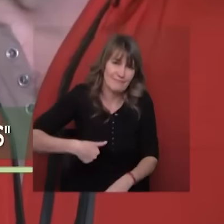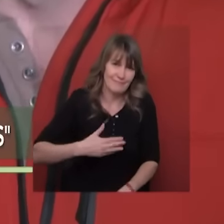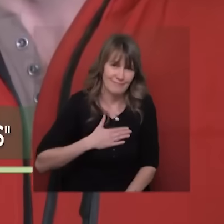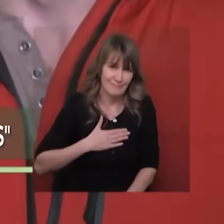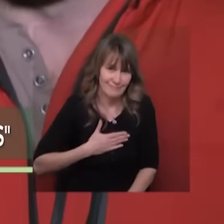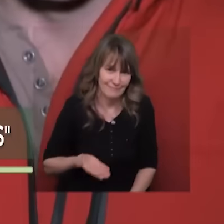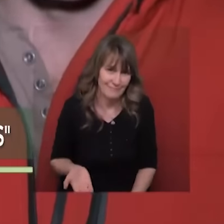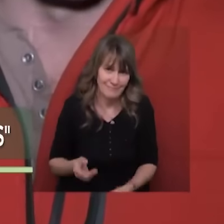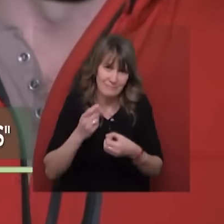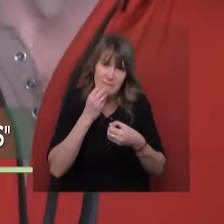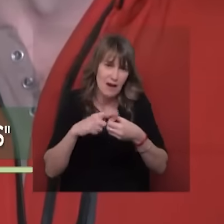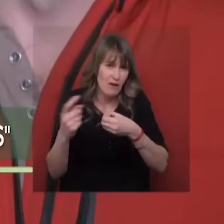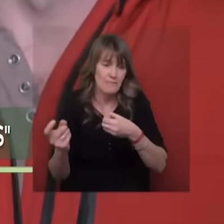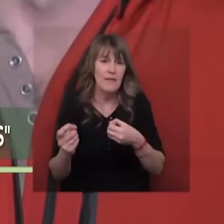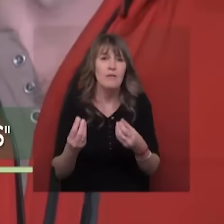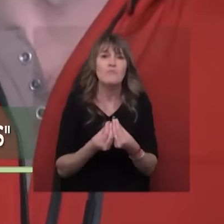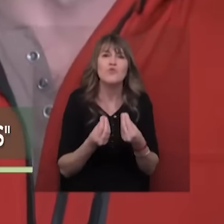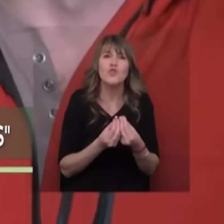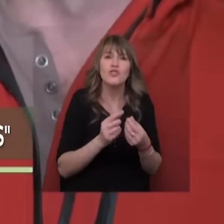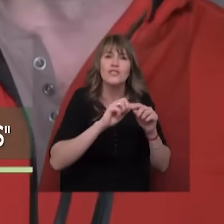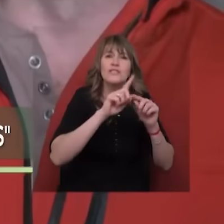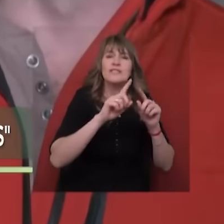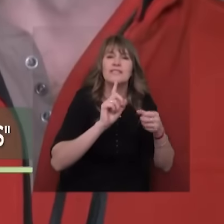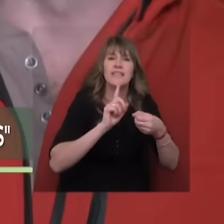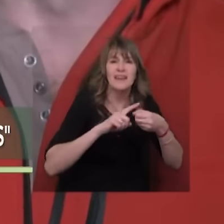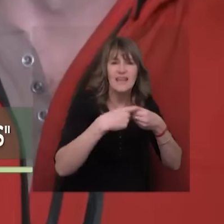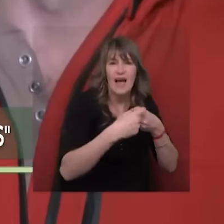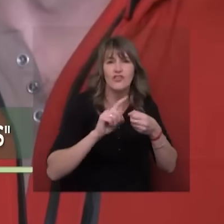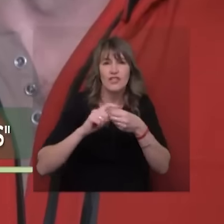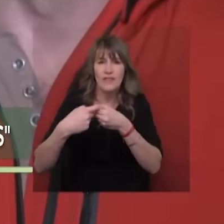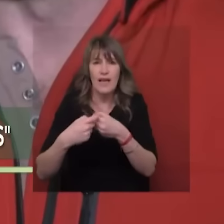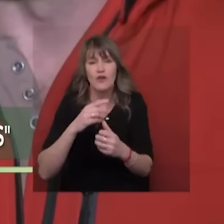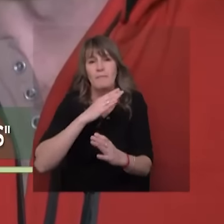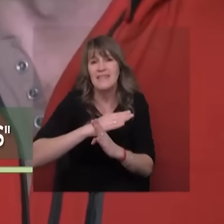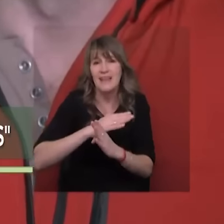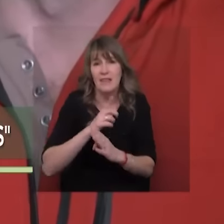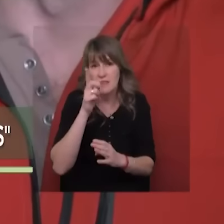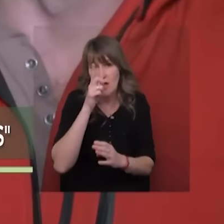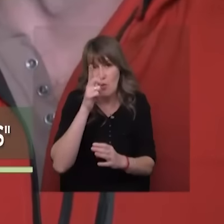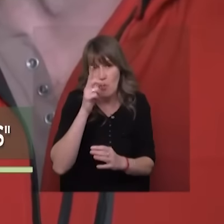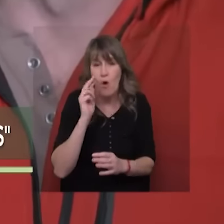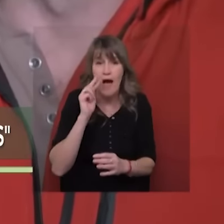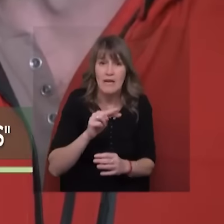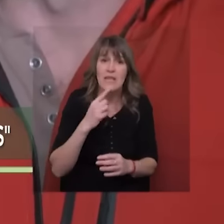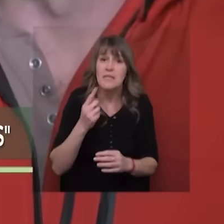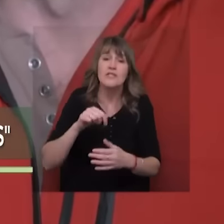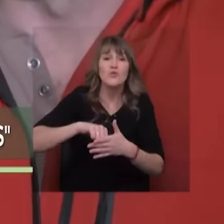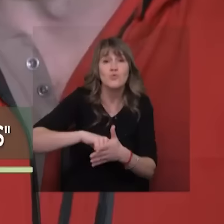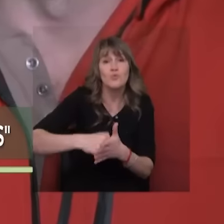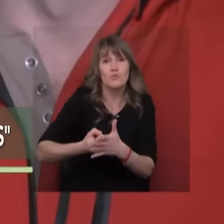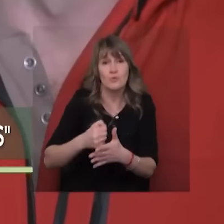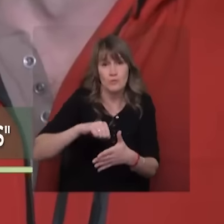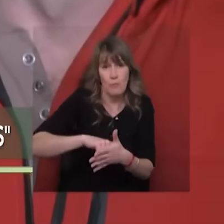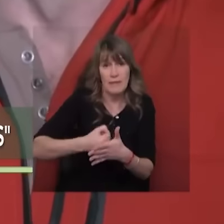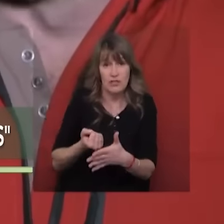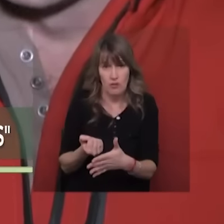varios sindicatos que son los que presentan para que se estudie a mitad de Julio justamente en este caso lo que sería la suspensión porque es la hasta